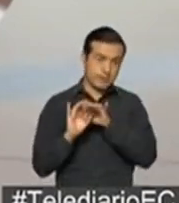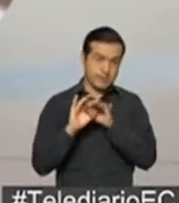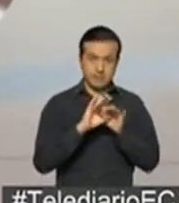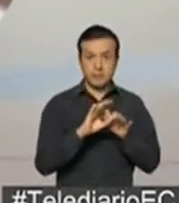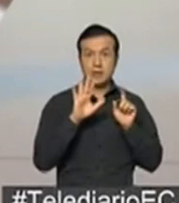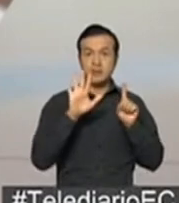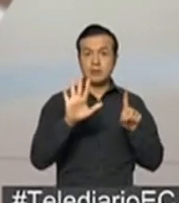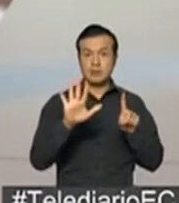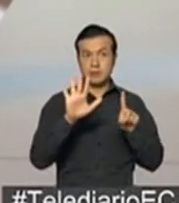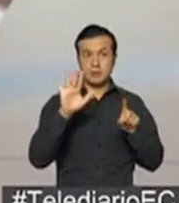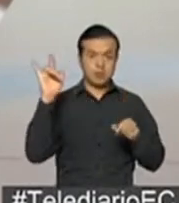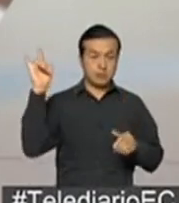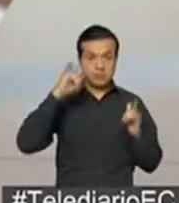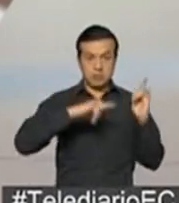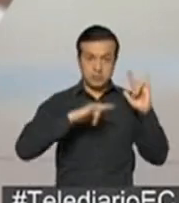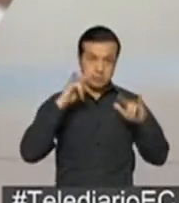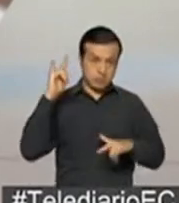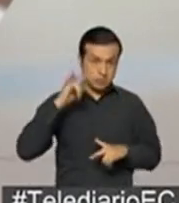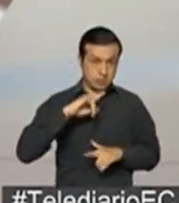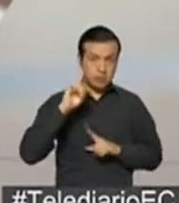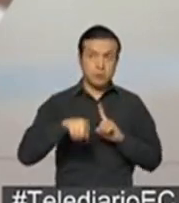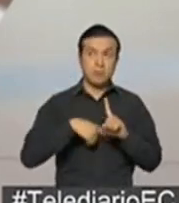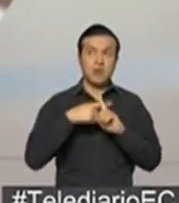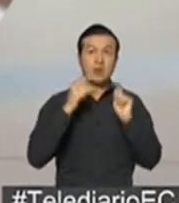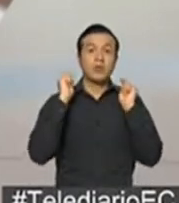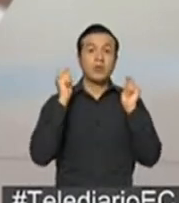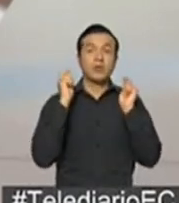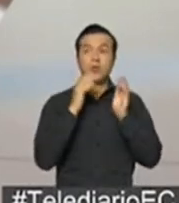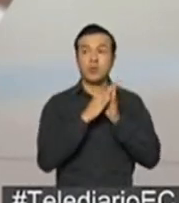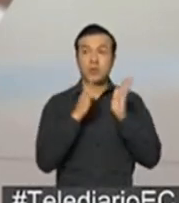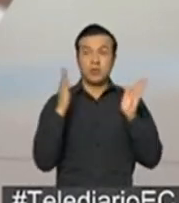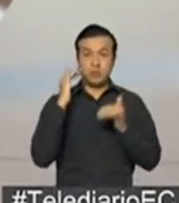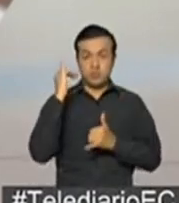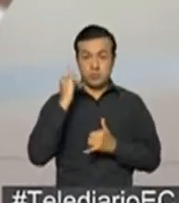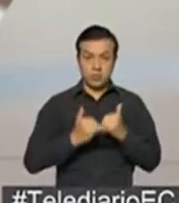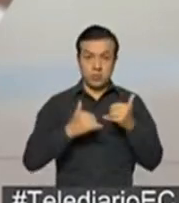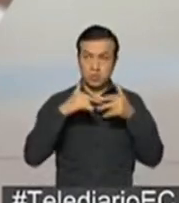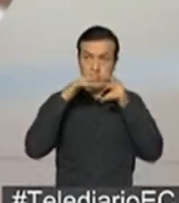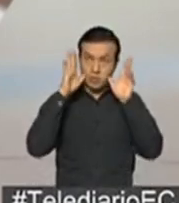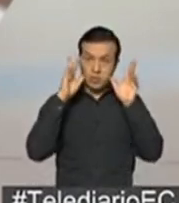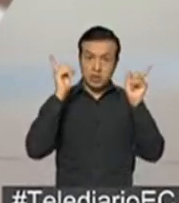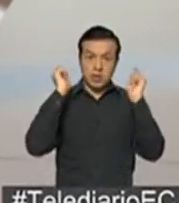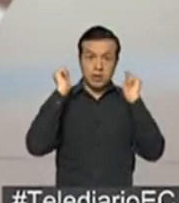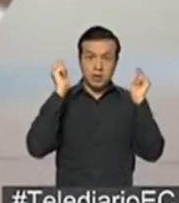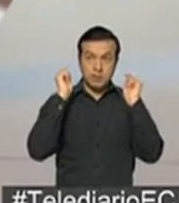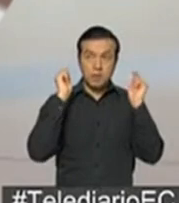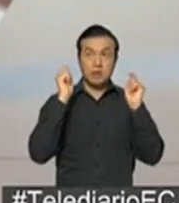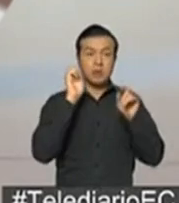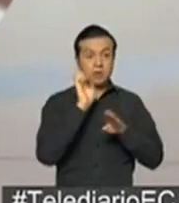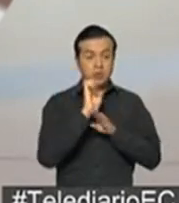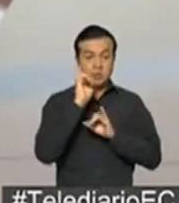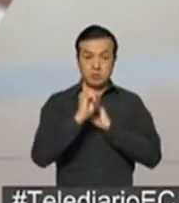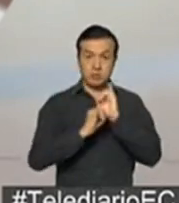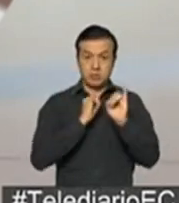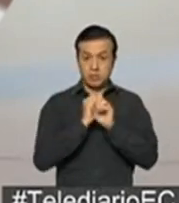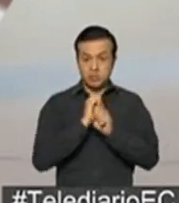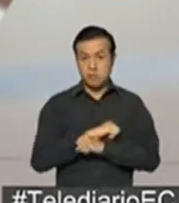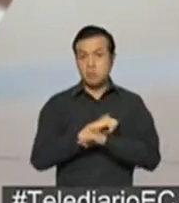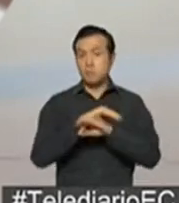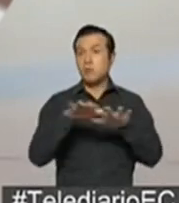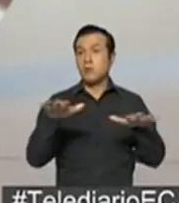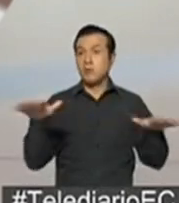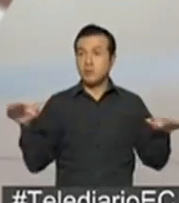más de 6 líneas aéreas y la promoción que hicimos al final del año, que fueron unas campañas tanto nacionales como